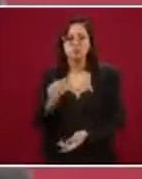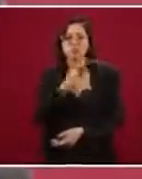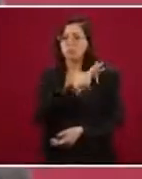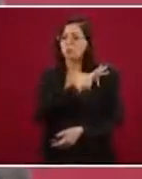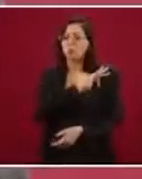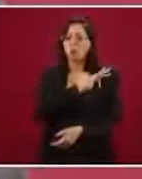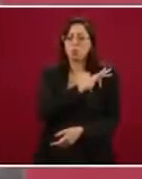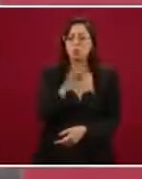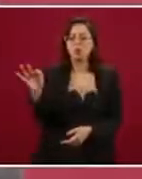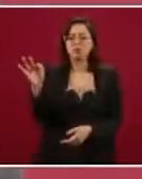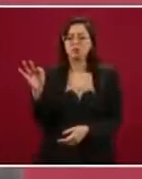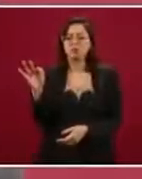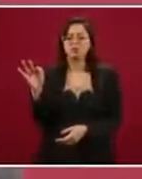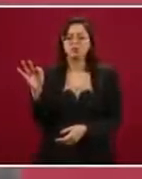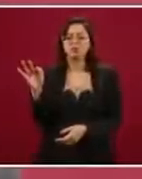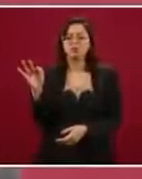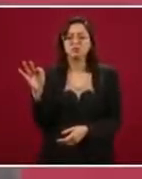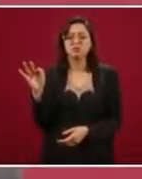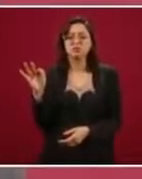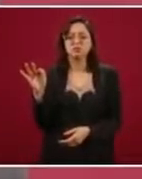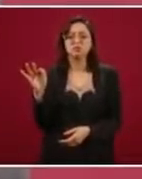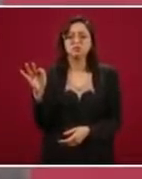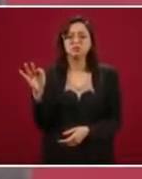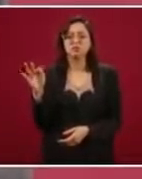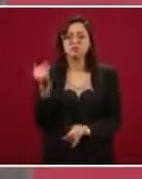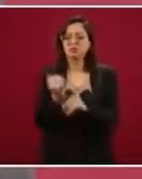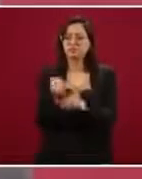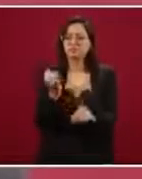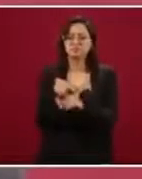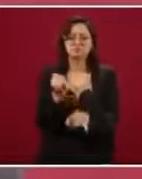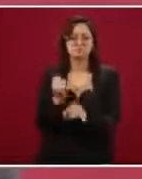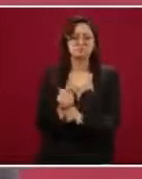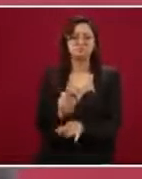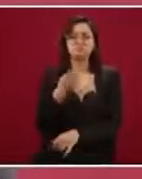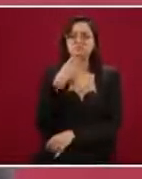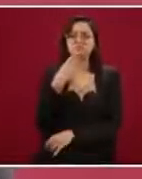pueden con el Internet,